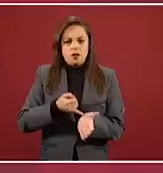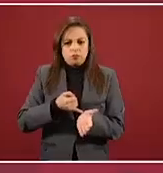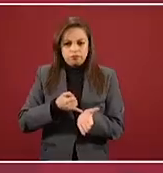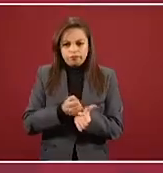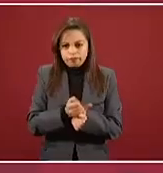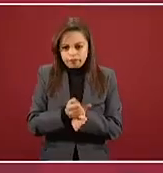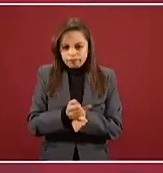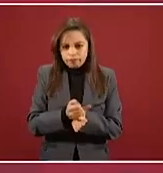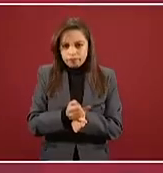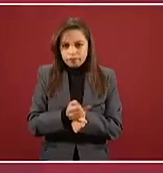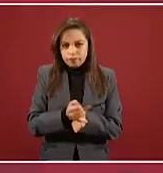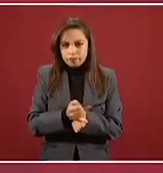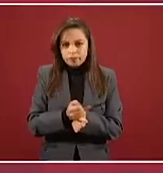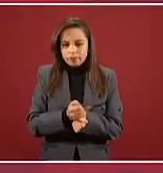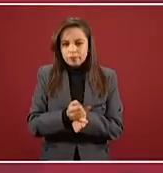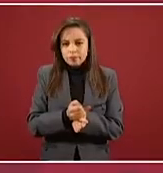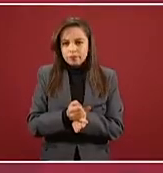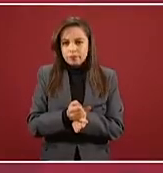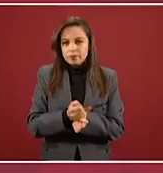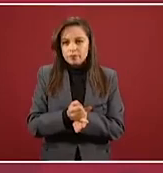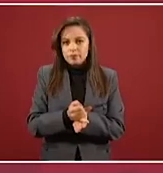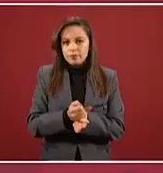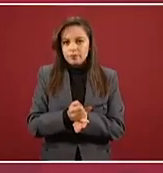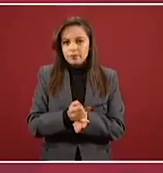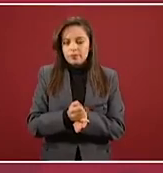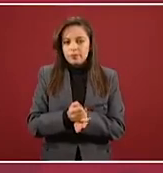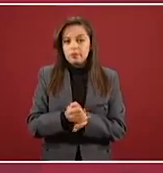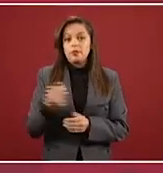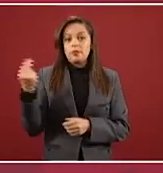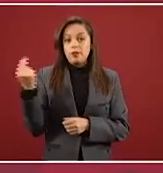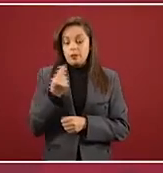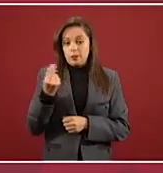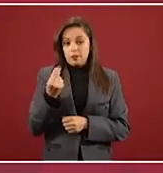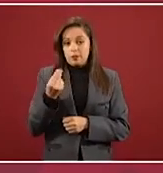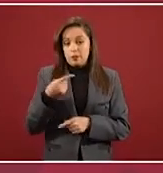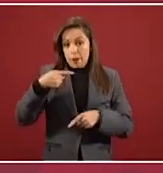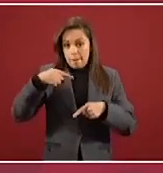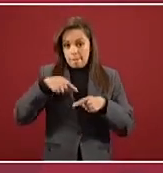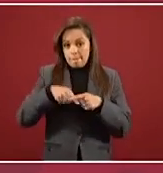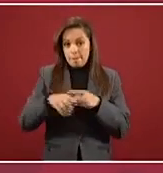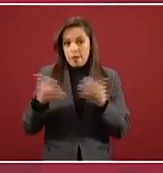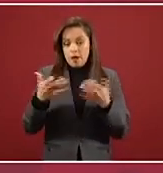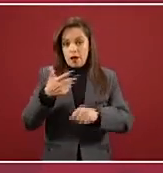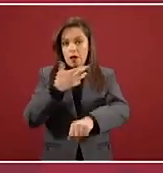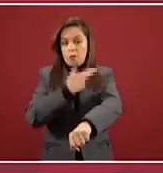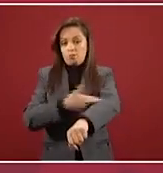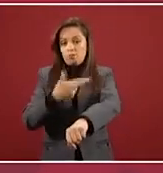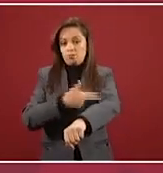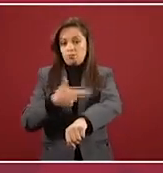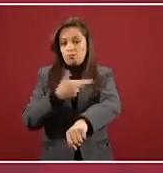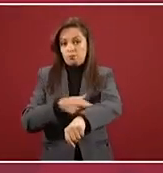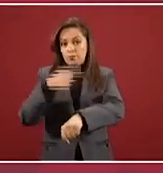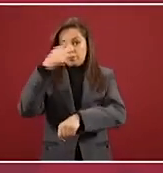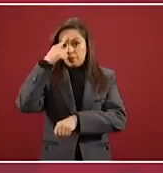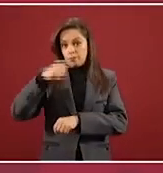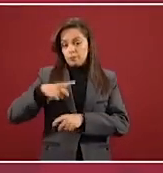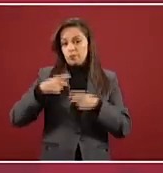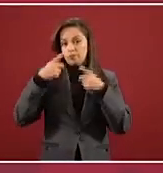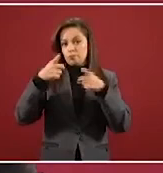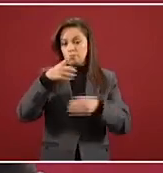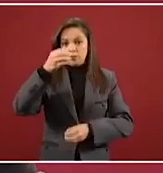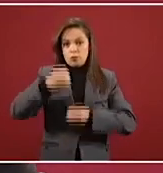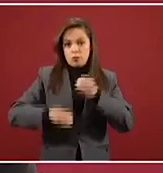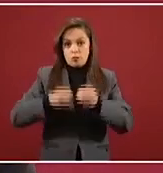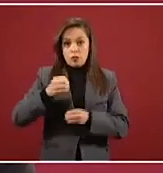que se inicie un proceso en contra de los expresidentes,